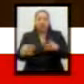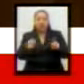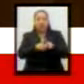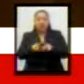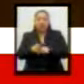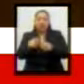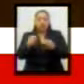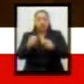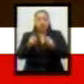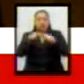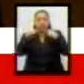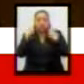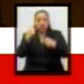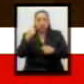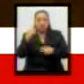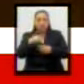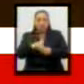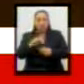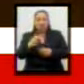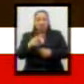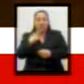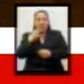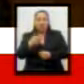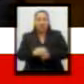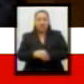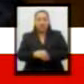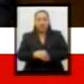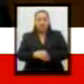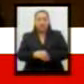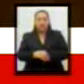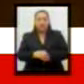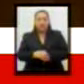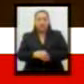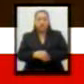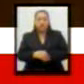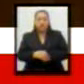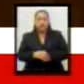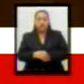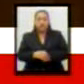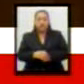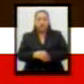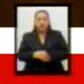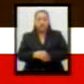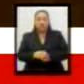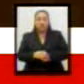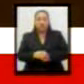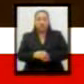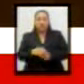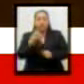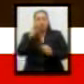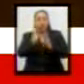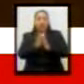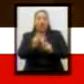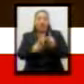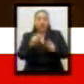se sonríen, yo creo que esto les suena como familiar. El tema de los horarios, el tema, por ejemplo, algunos municipios